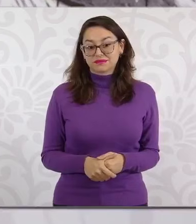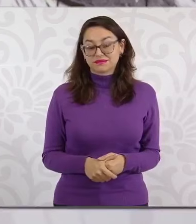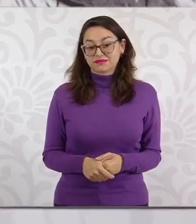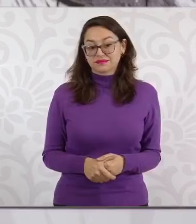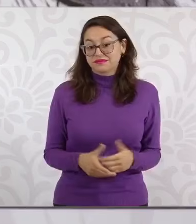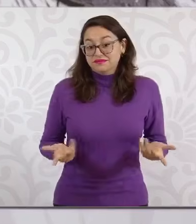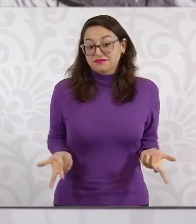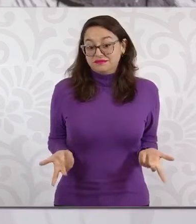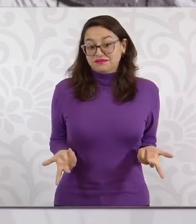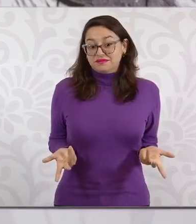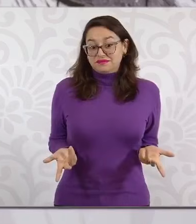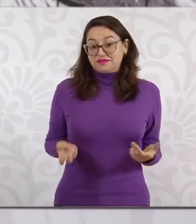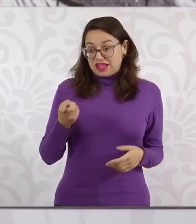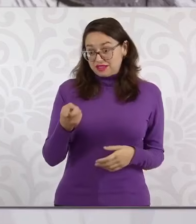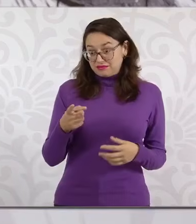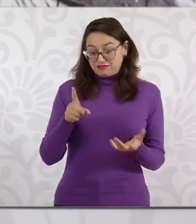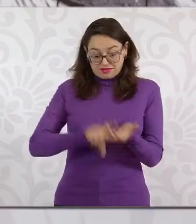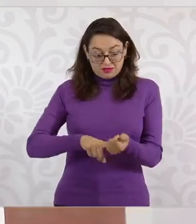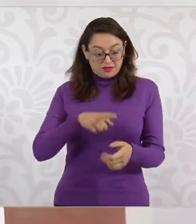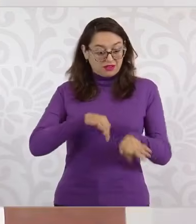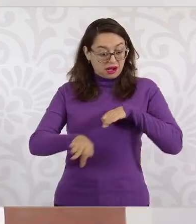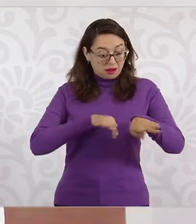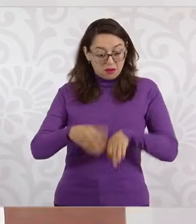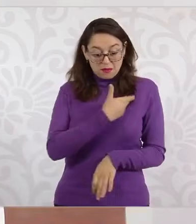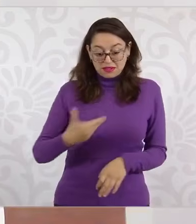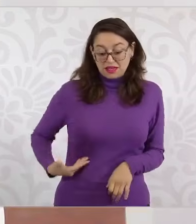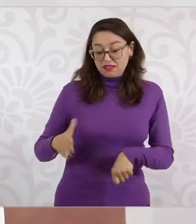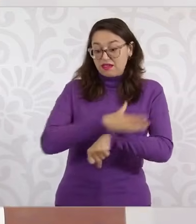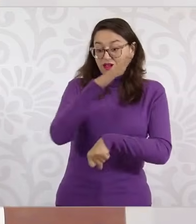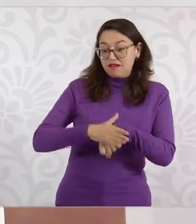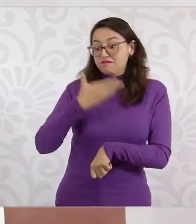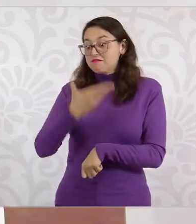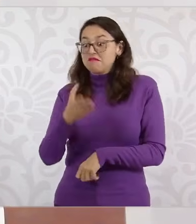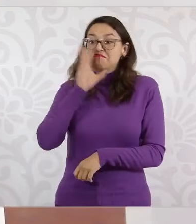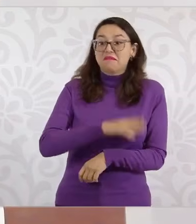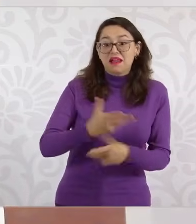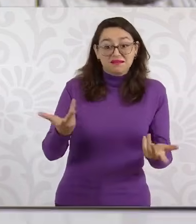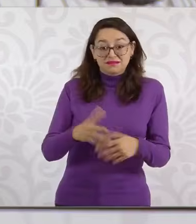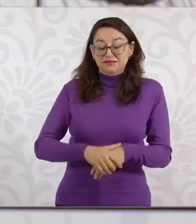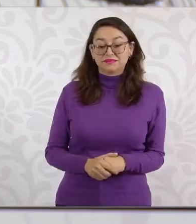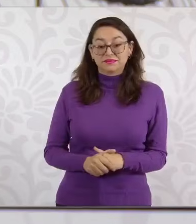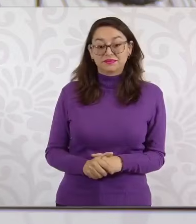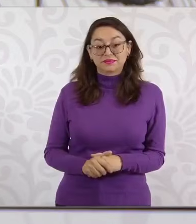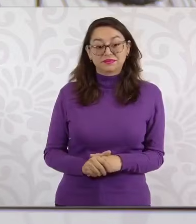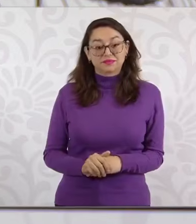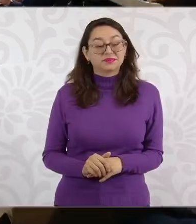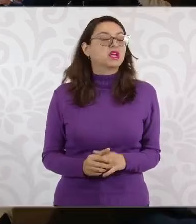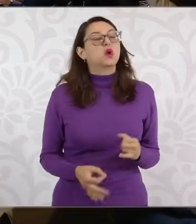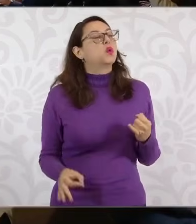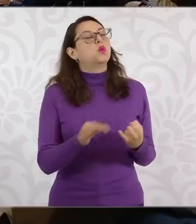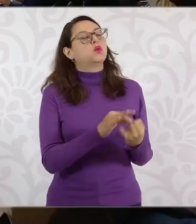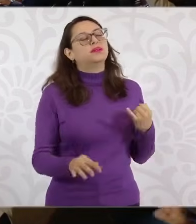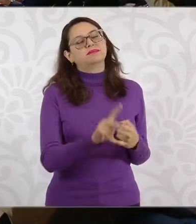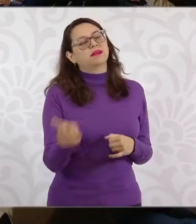Pues tiene que ver con los presidentes, ¿no? Si eres un presidente bien calificado o no bien calificado. Sí, pues ya para cerrar,